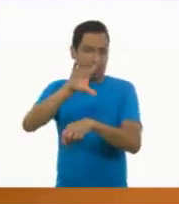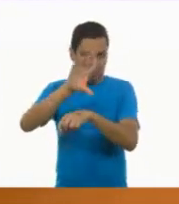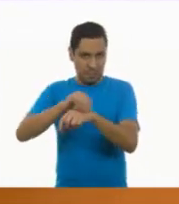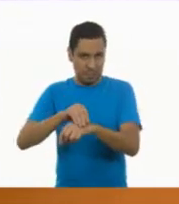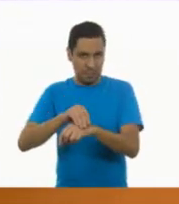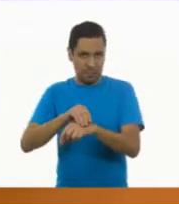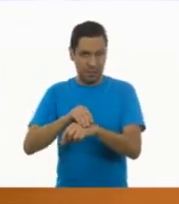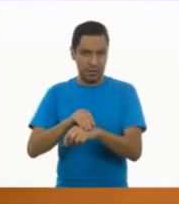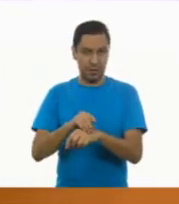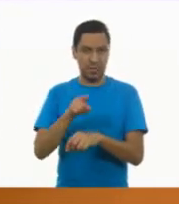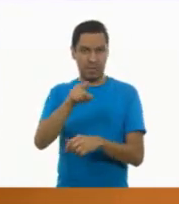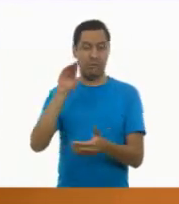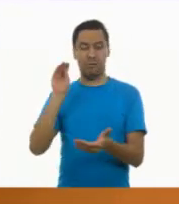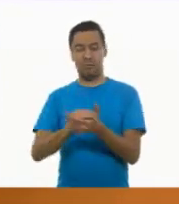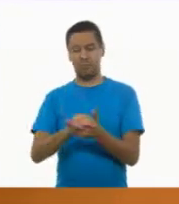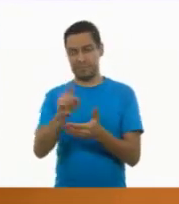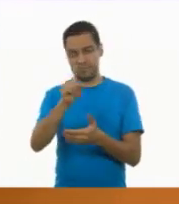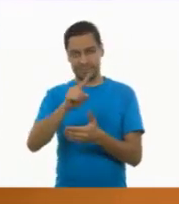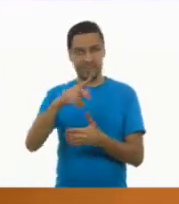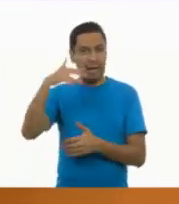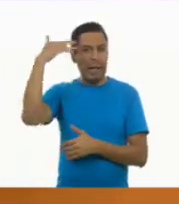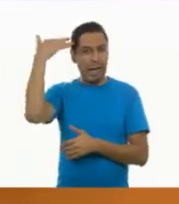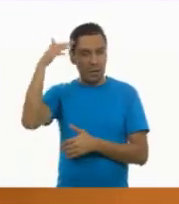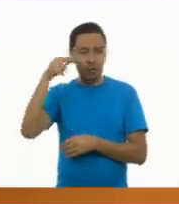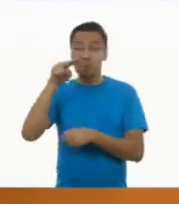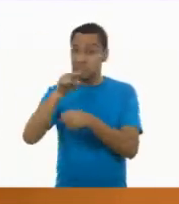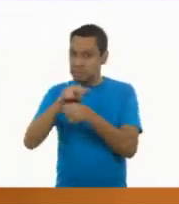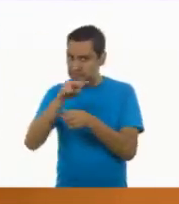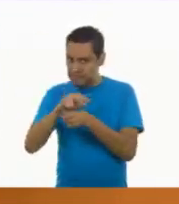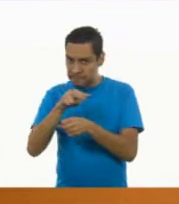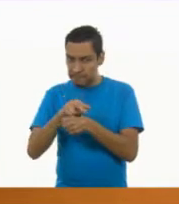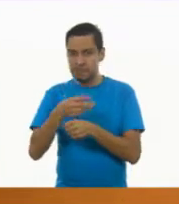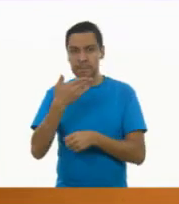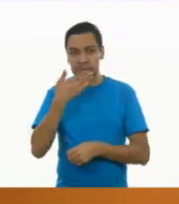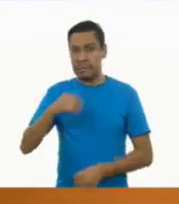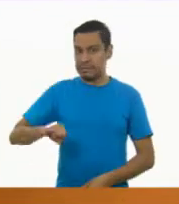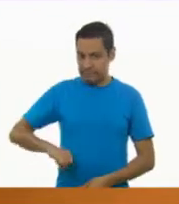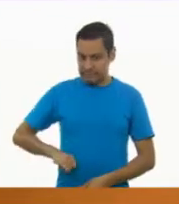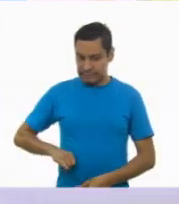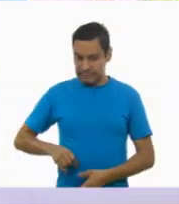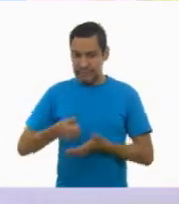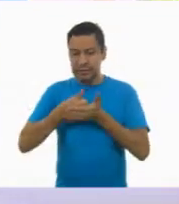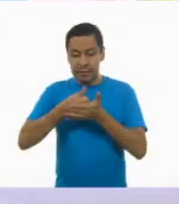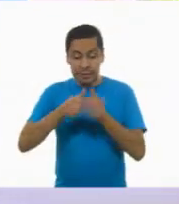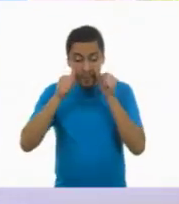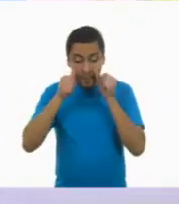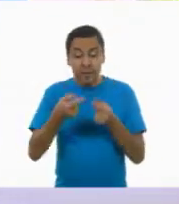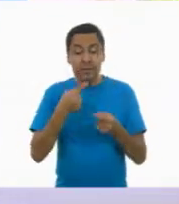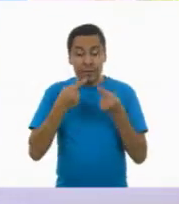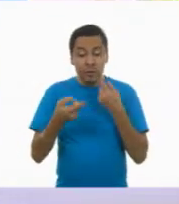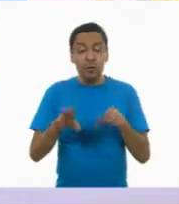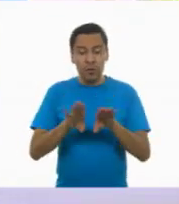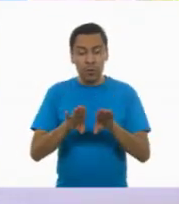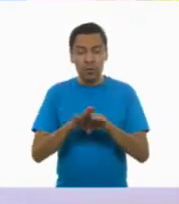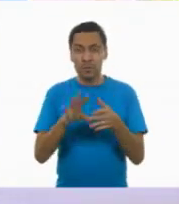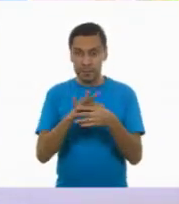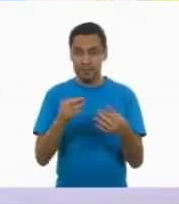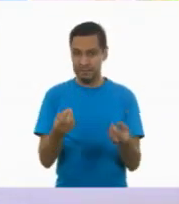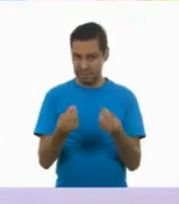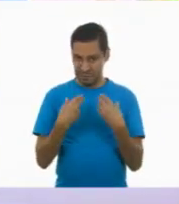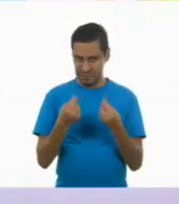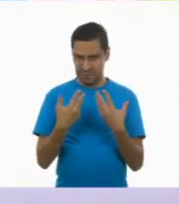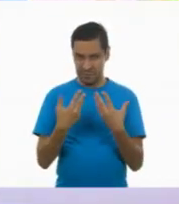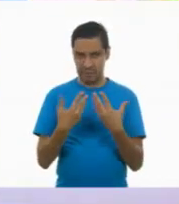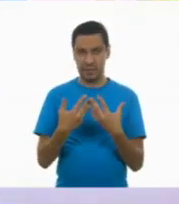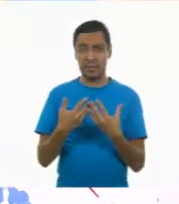cuenta y que los adultos somos sensibles a sus necesidades e intereses. Y también me acuerdo que usted nos contó un cuento que me